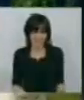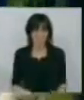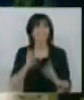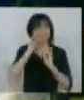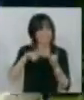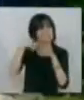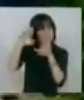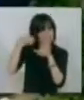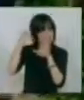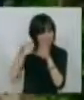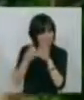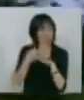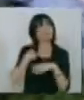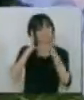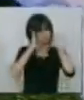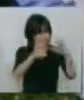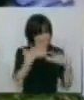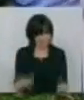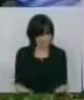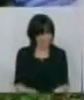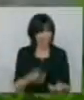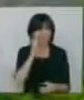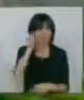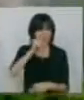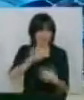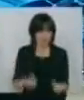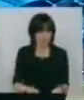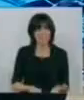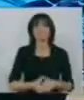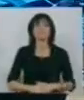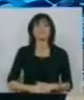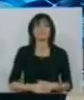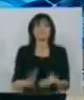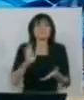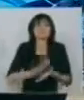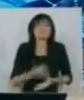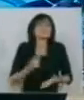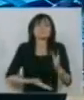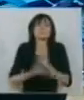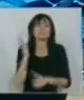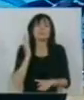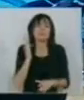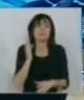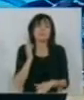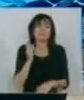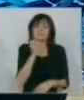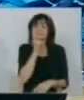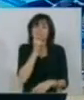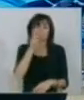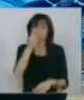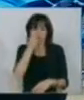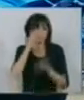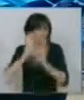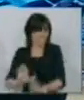el video que les decía, presten atención, es este que vamos a ver ahora, sobre qué pasa cuando el perro se queda